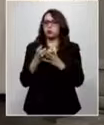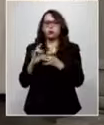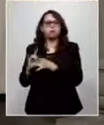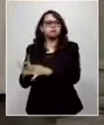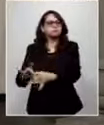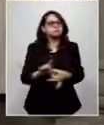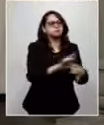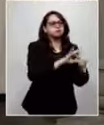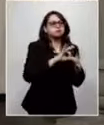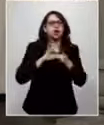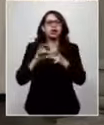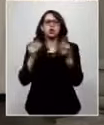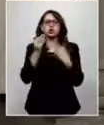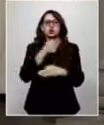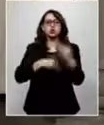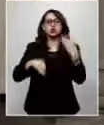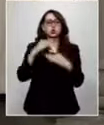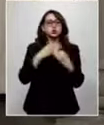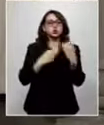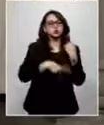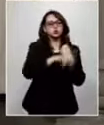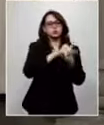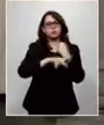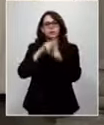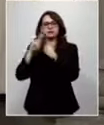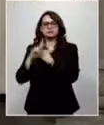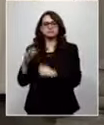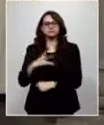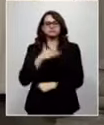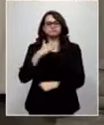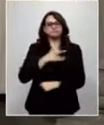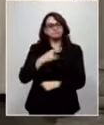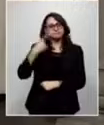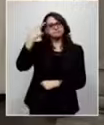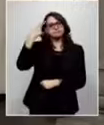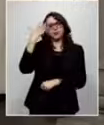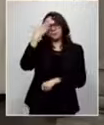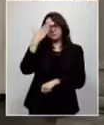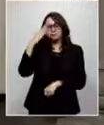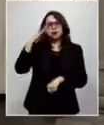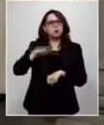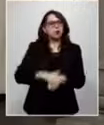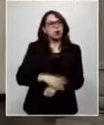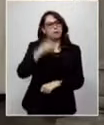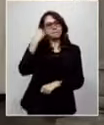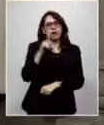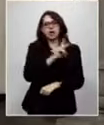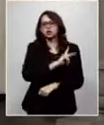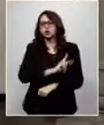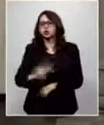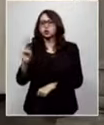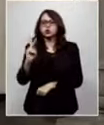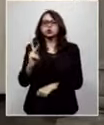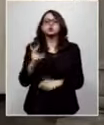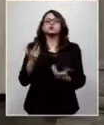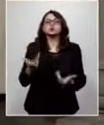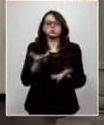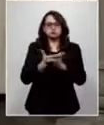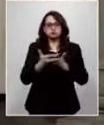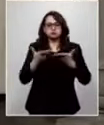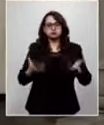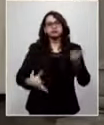con otras naciones haciendo esa memoria universal que esperamos sea para gozo de los presentes